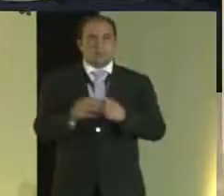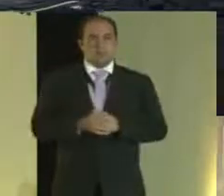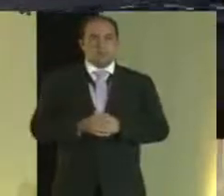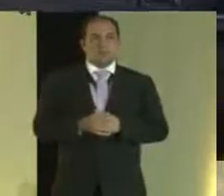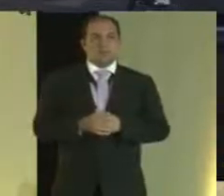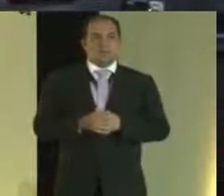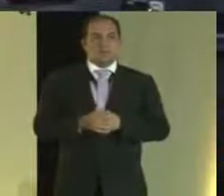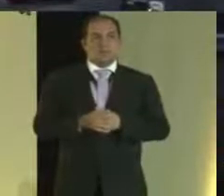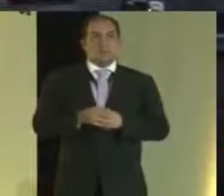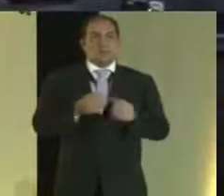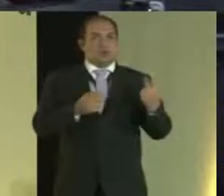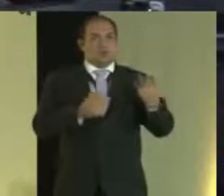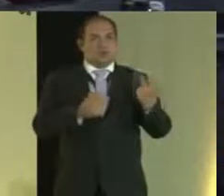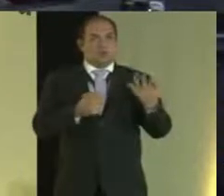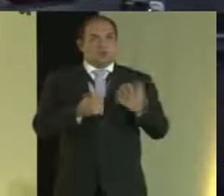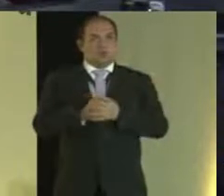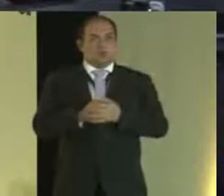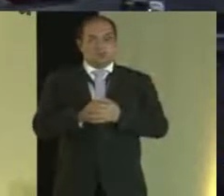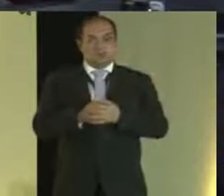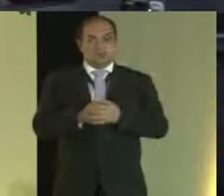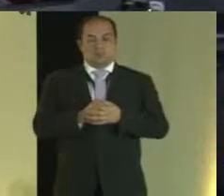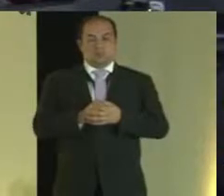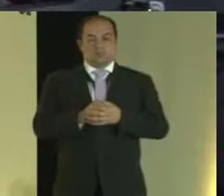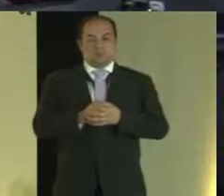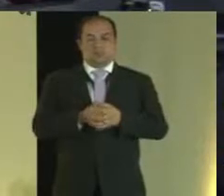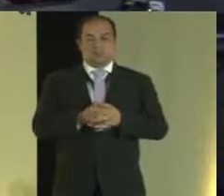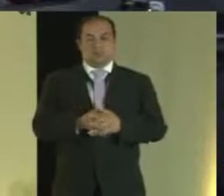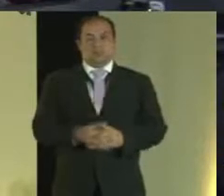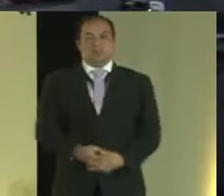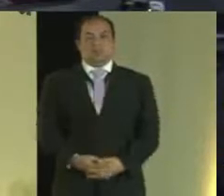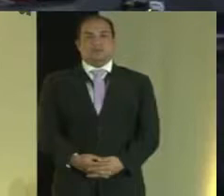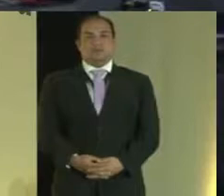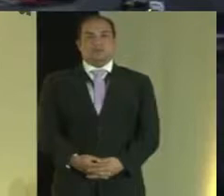Cierras tú, ¿no? Sí.